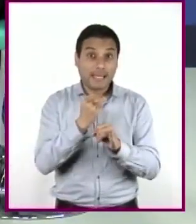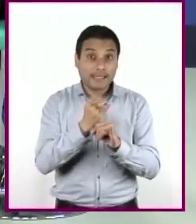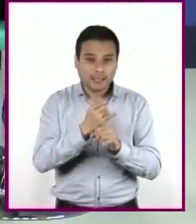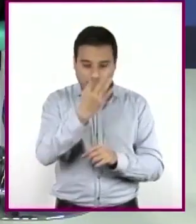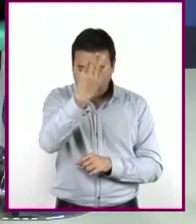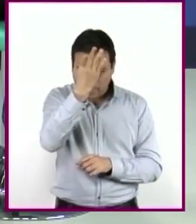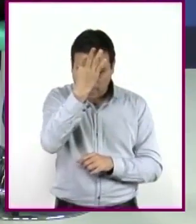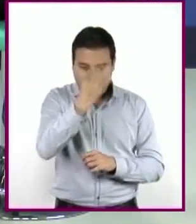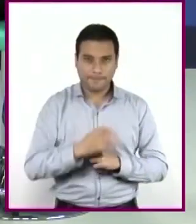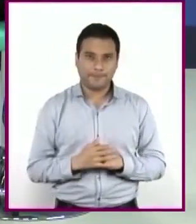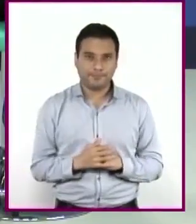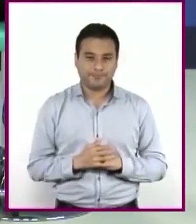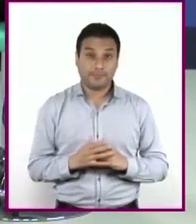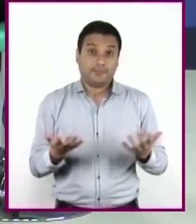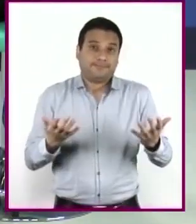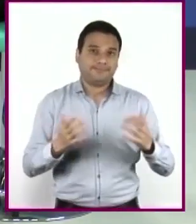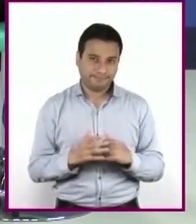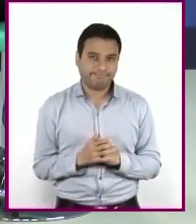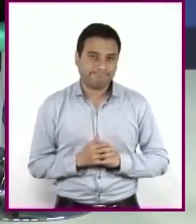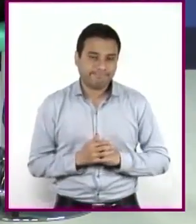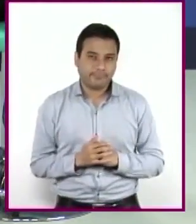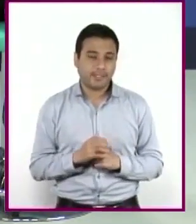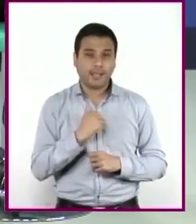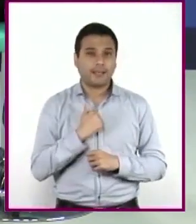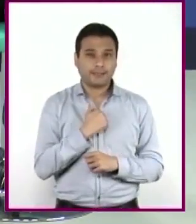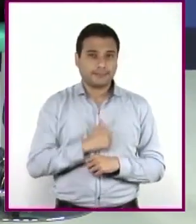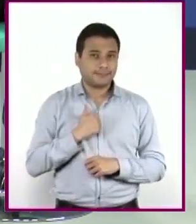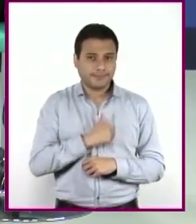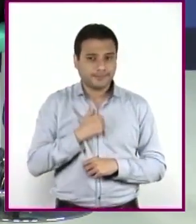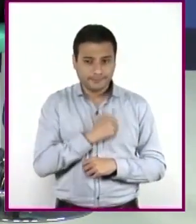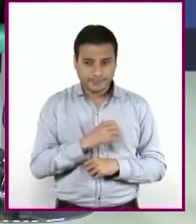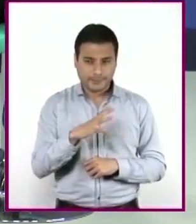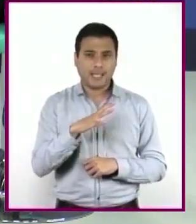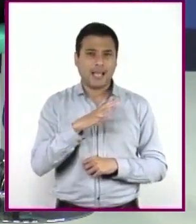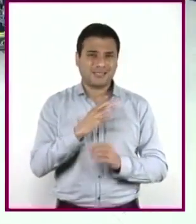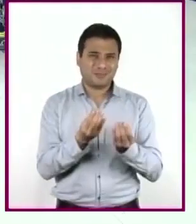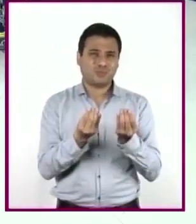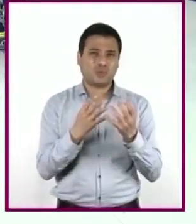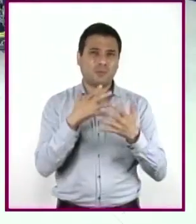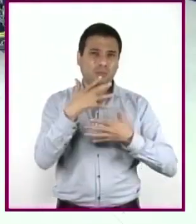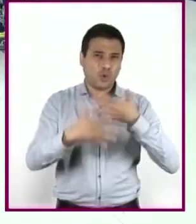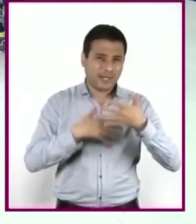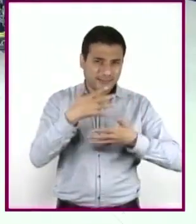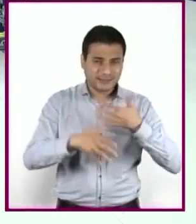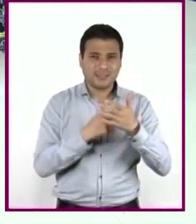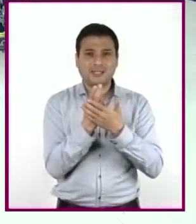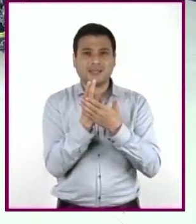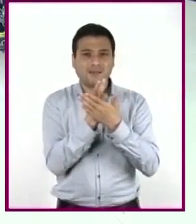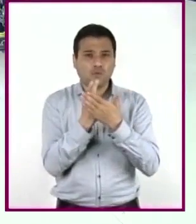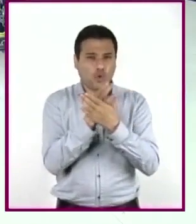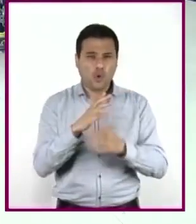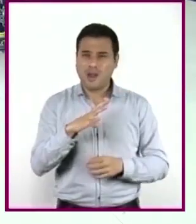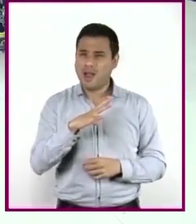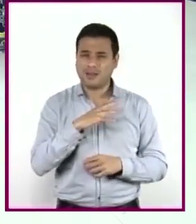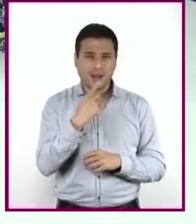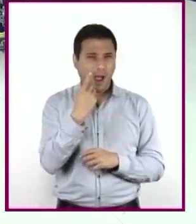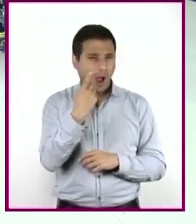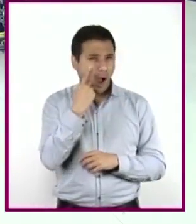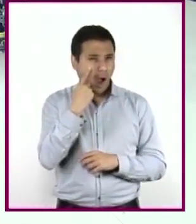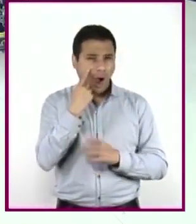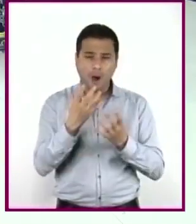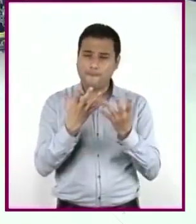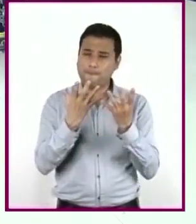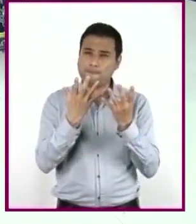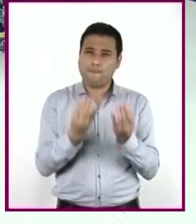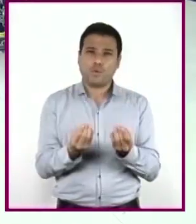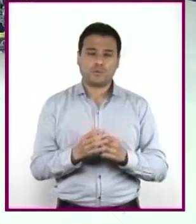de la pantalla. Ah, lamentablemente no es lo único que puede encontrarse en línea. La violencia gráfica como tal es un problema al que nos